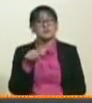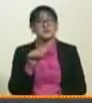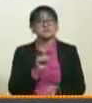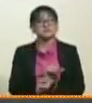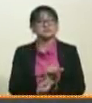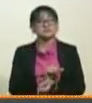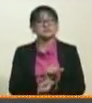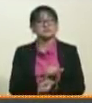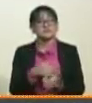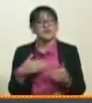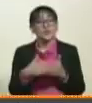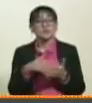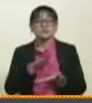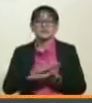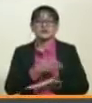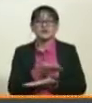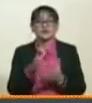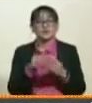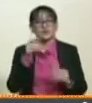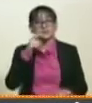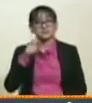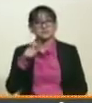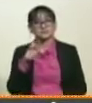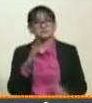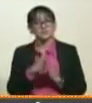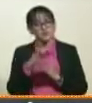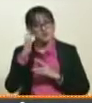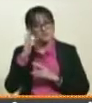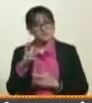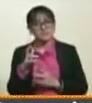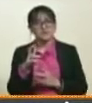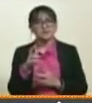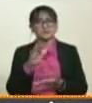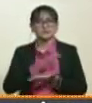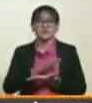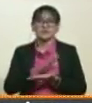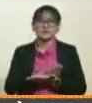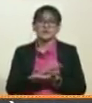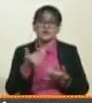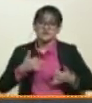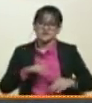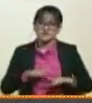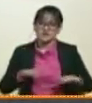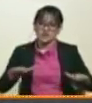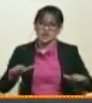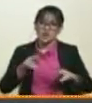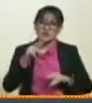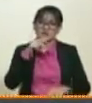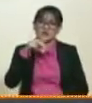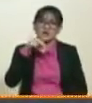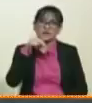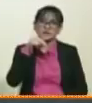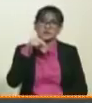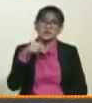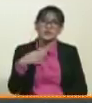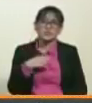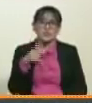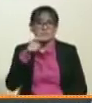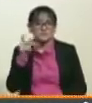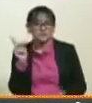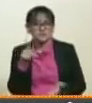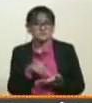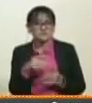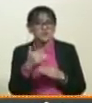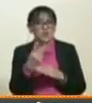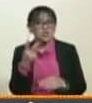buenos atentan contra la tranquilidad de soriano por eso el respeto primero que todo el respeto la tranquilidad de nuestros hijos la tranquilidad de otros nietos no puede venir una persona como